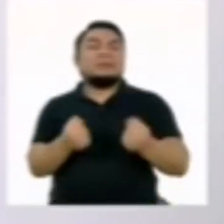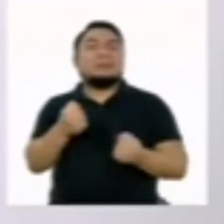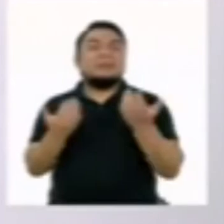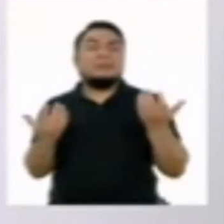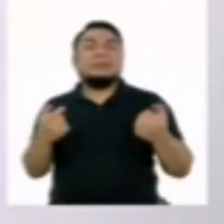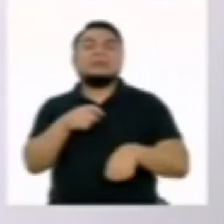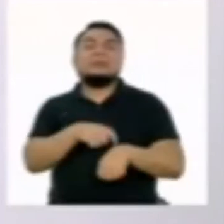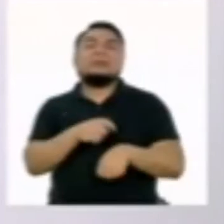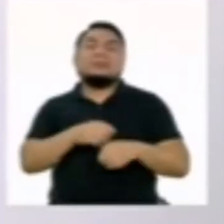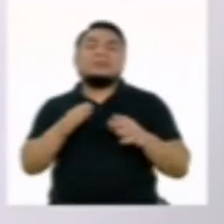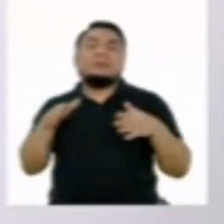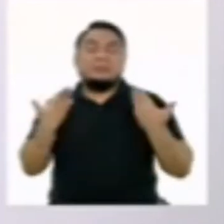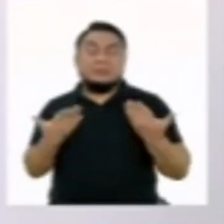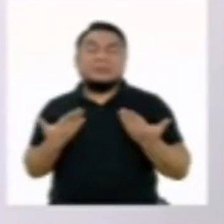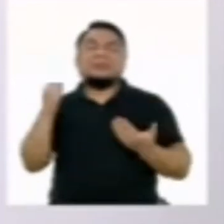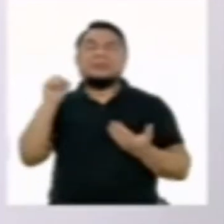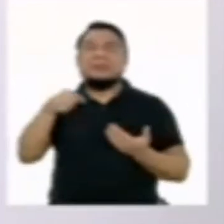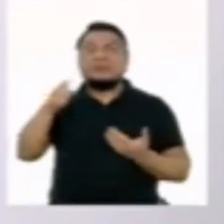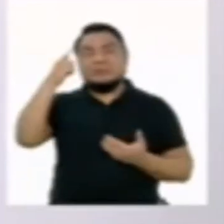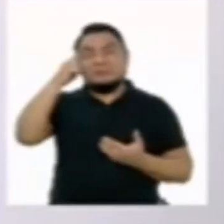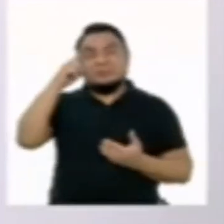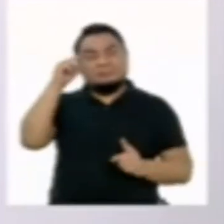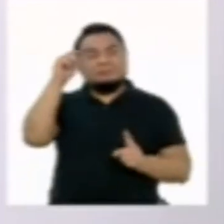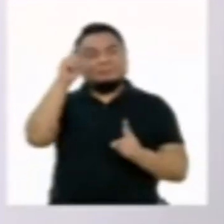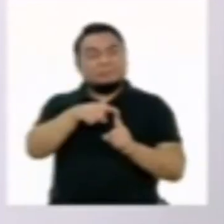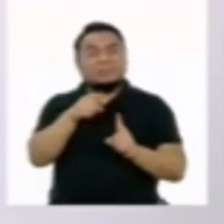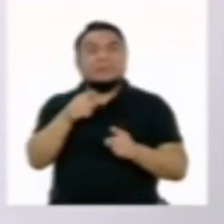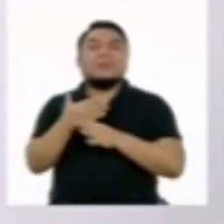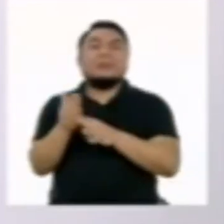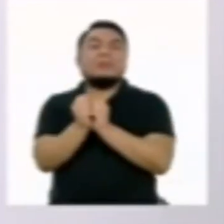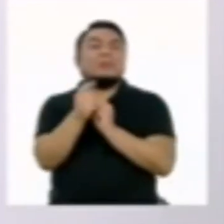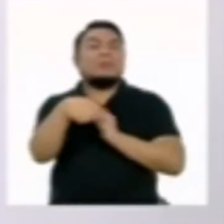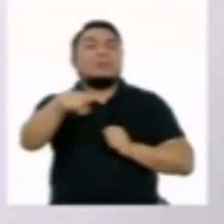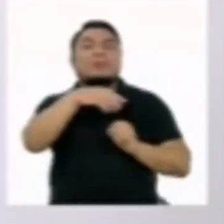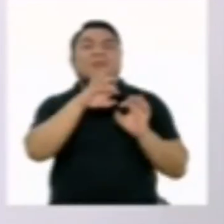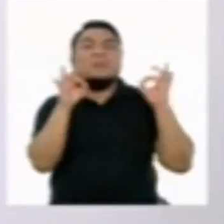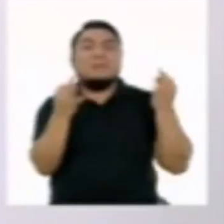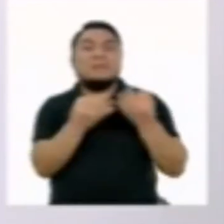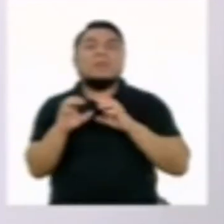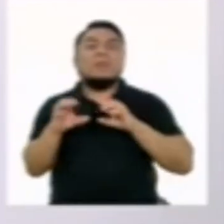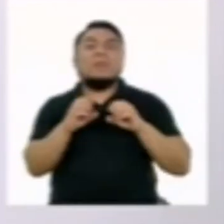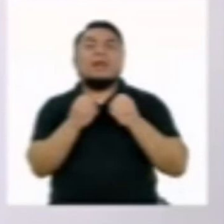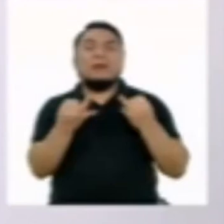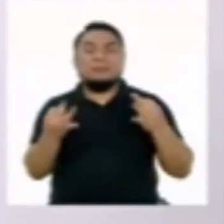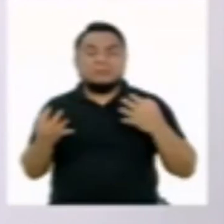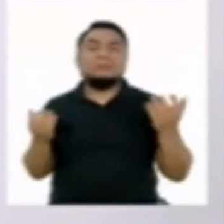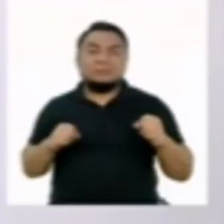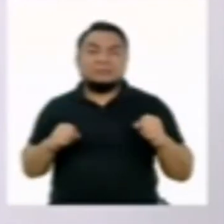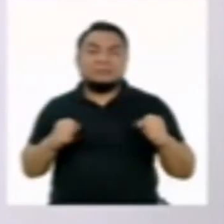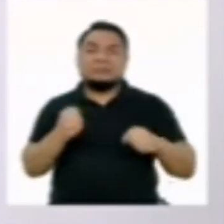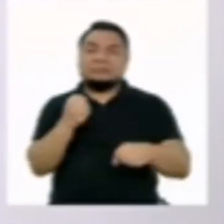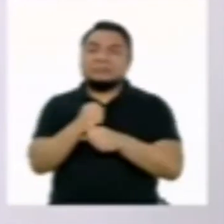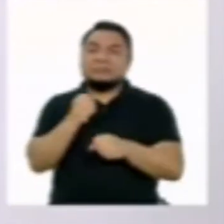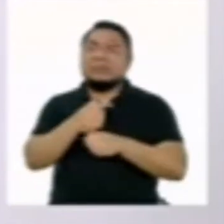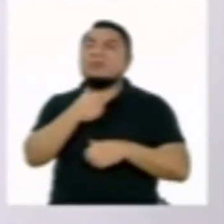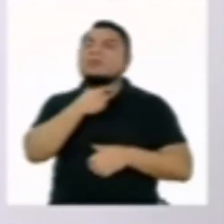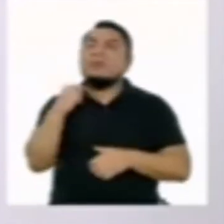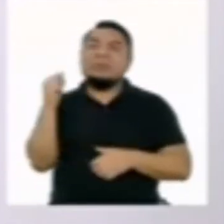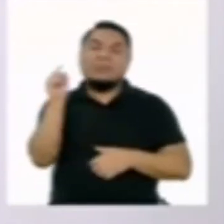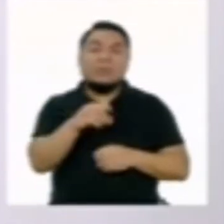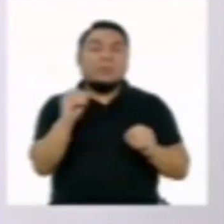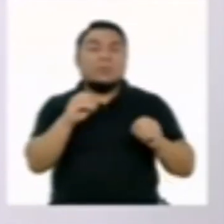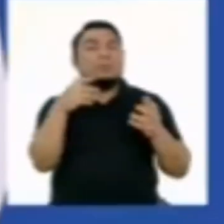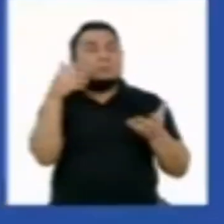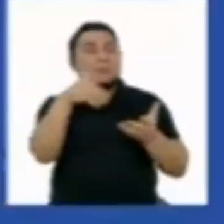tráfico tiempo que podríamos estar destinando a compartir con la familia o hacer alguna actividad que nos guste